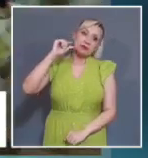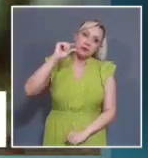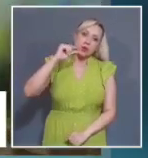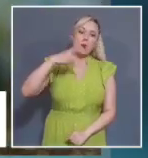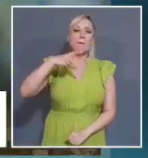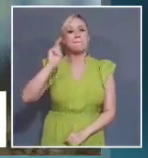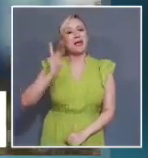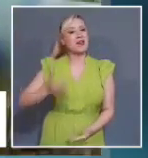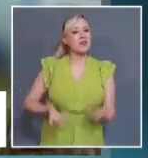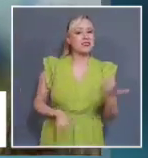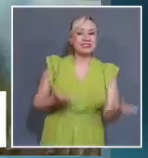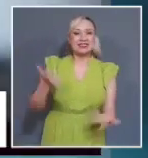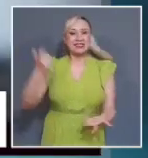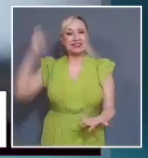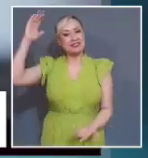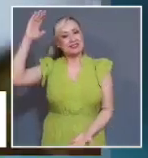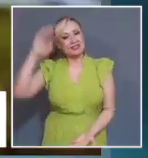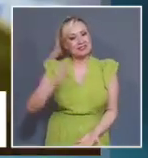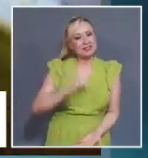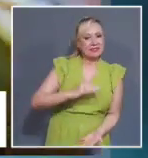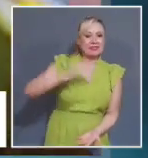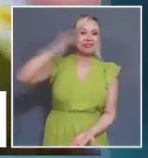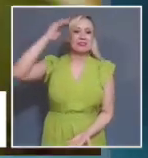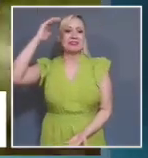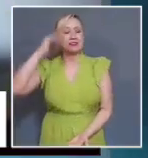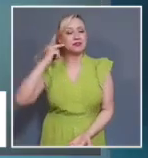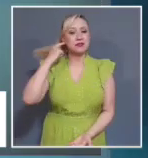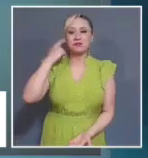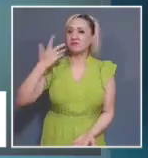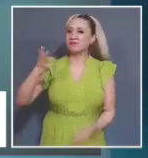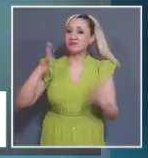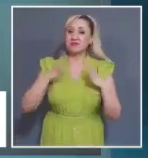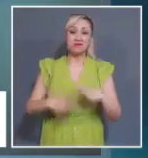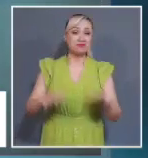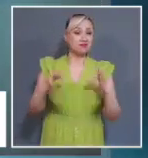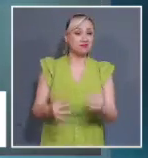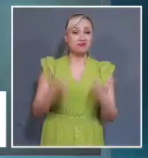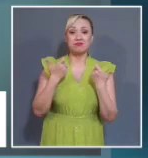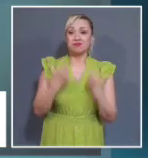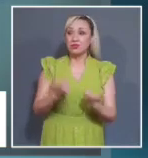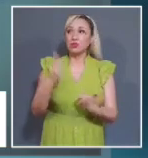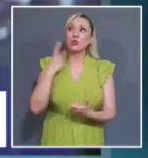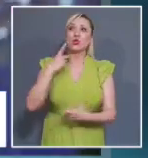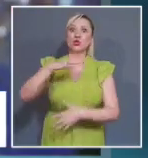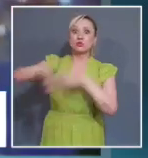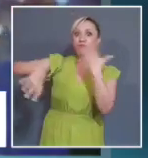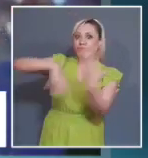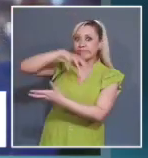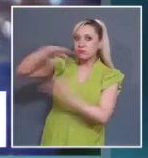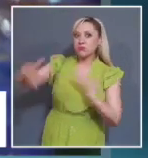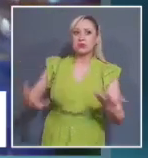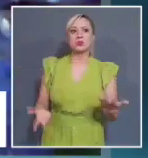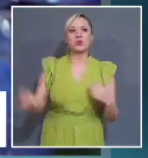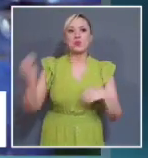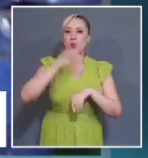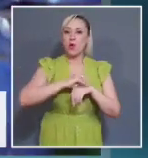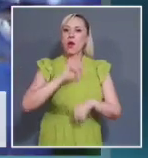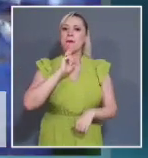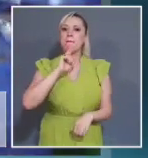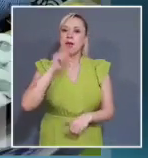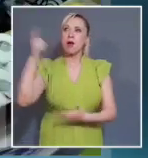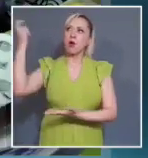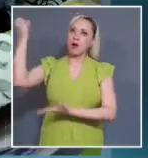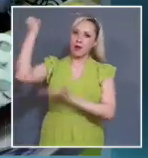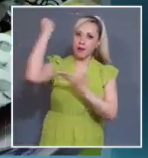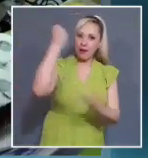desaceleración. Precisó que si no se reduce la incertidumbre económica y política y no se adopta una mejor actitud hacia la inversión por parte del